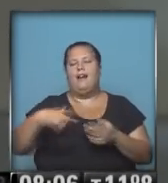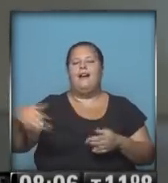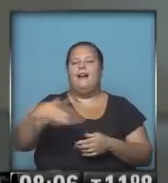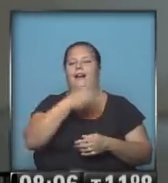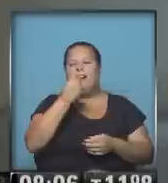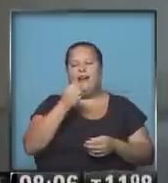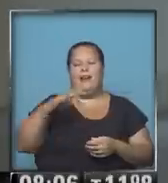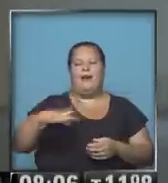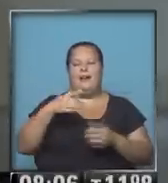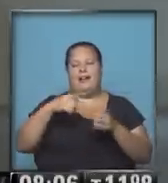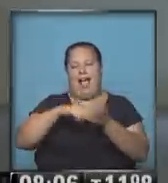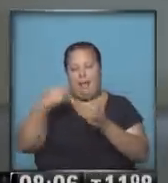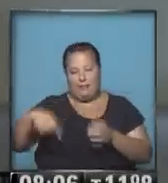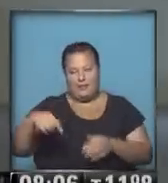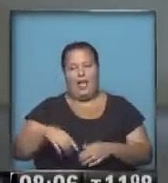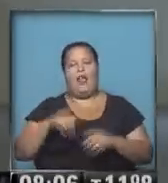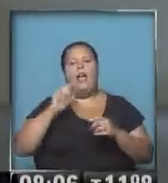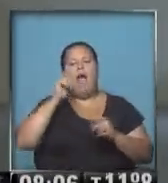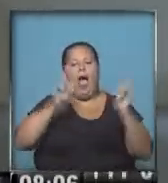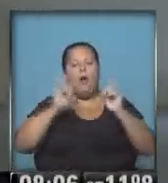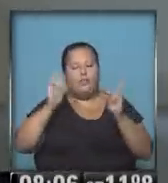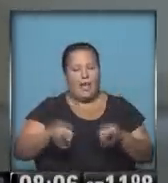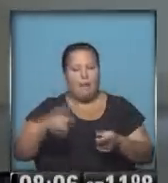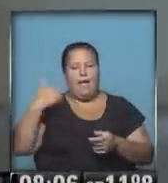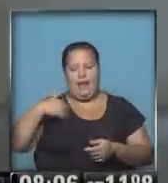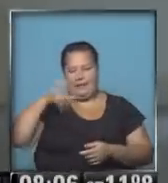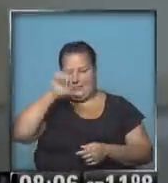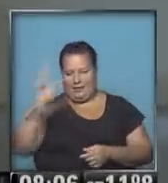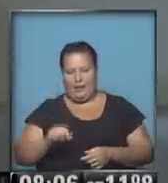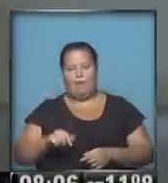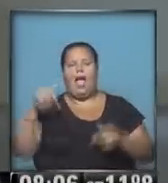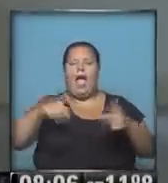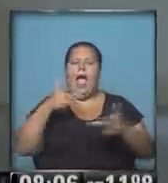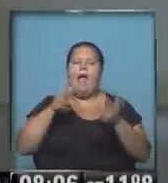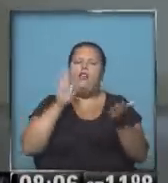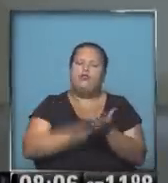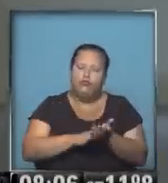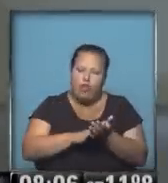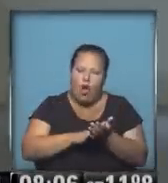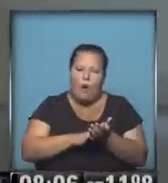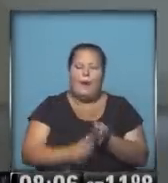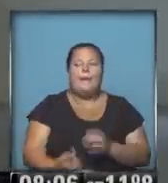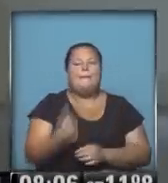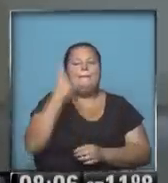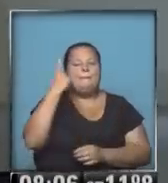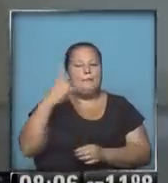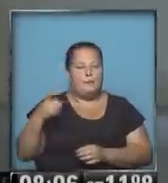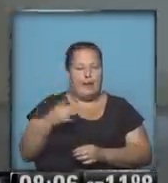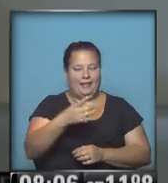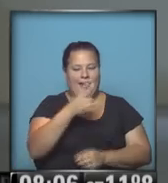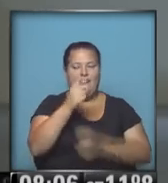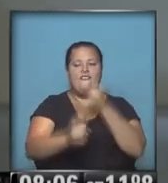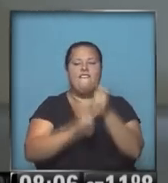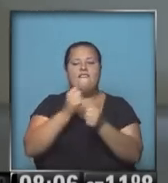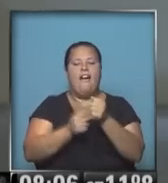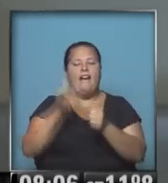recorren la zona metropolitana y buena parte también del país. Ahora vamos a hablar del primer tren de